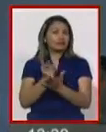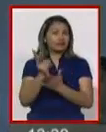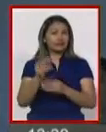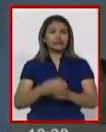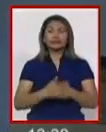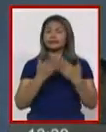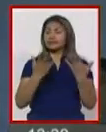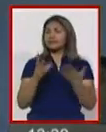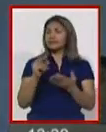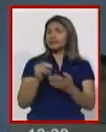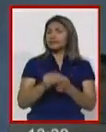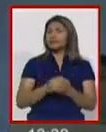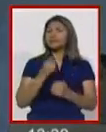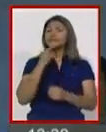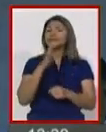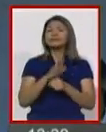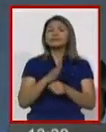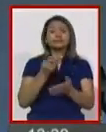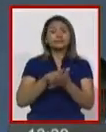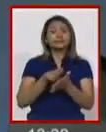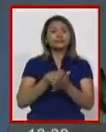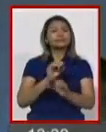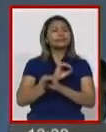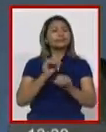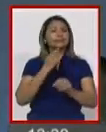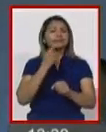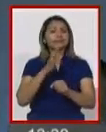verdadero. Aquí no se nos promete plata, aquí